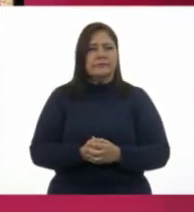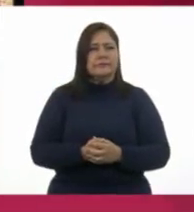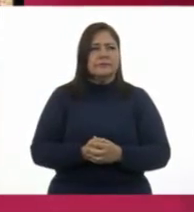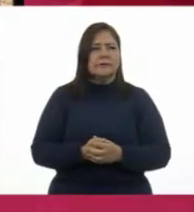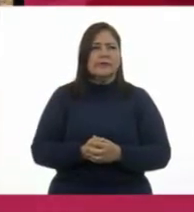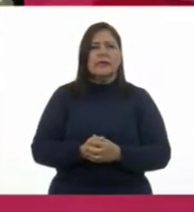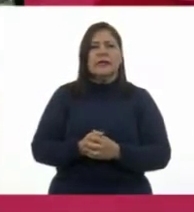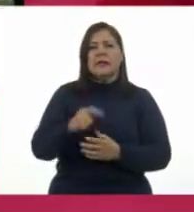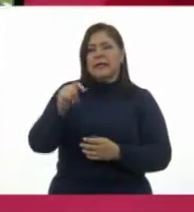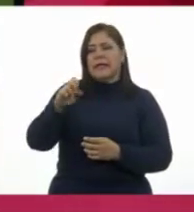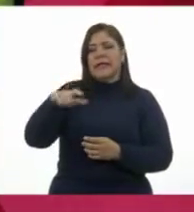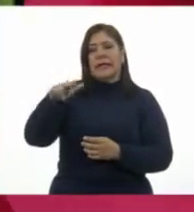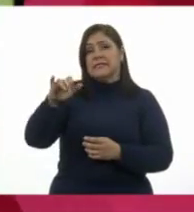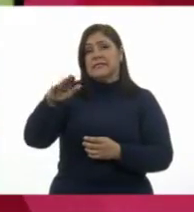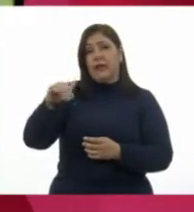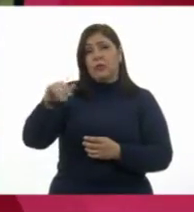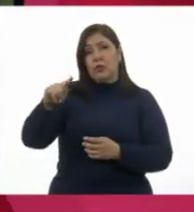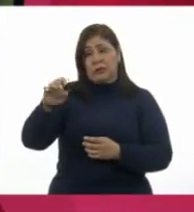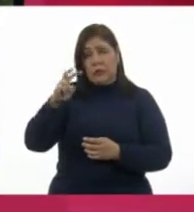tequescamote,